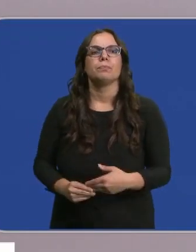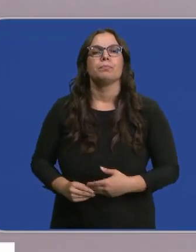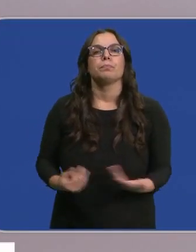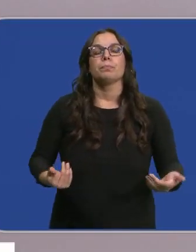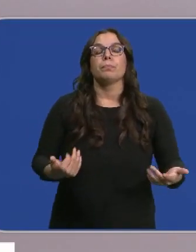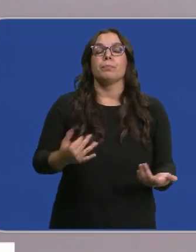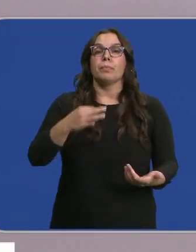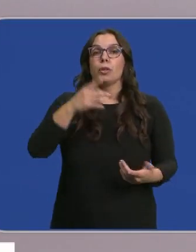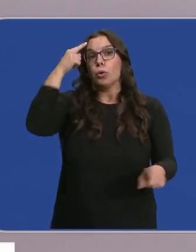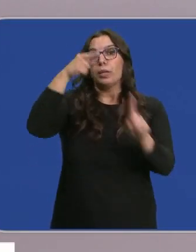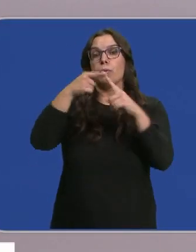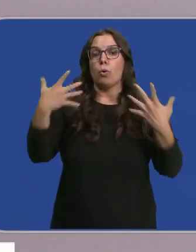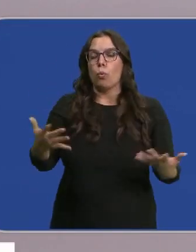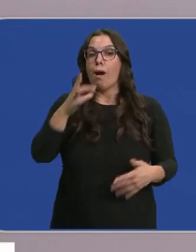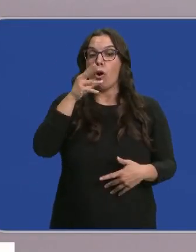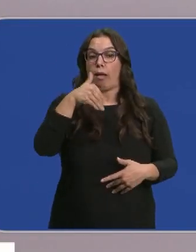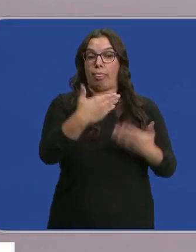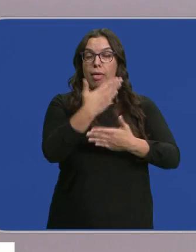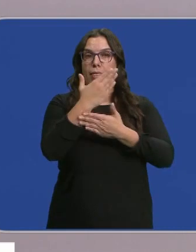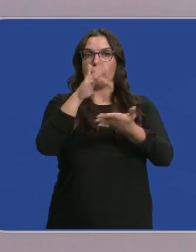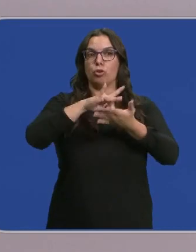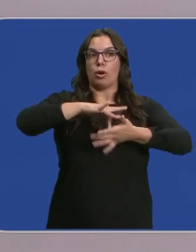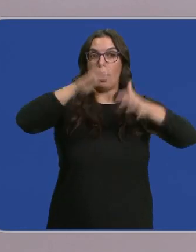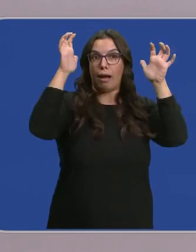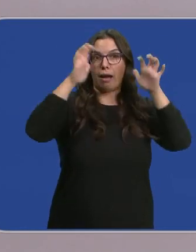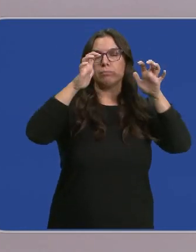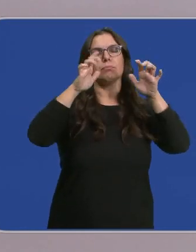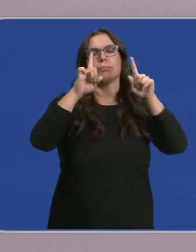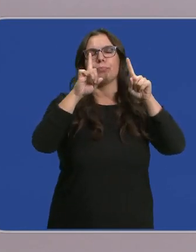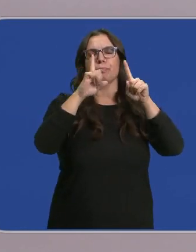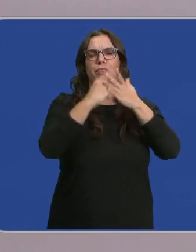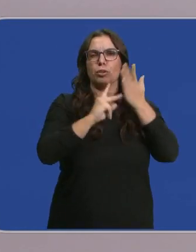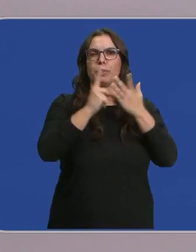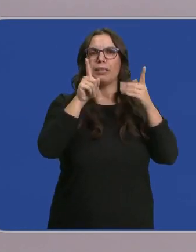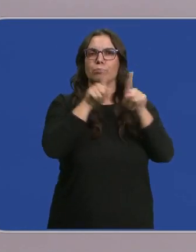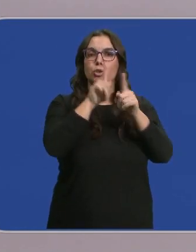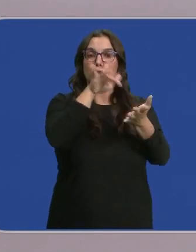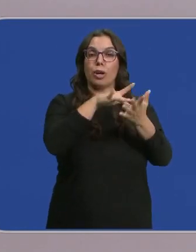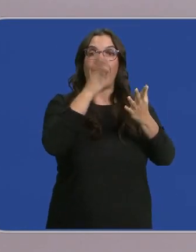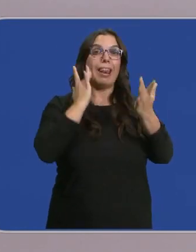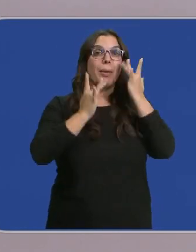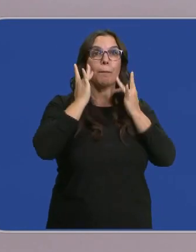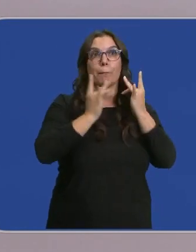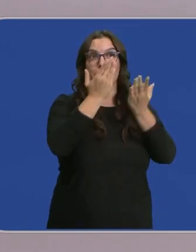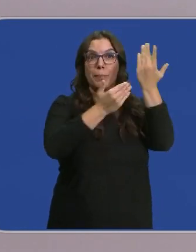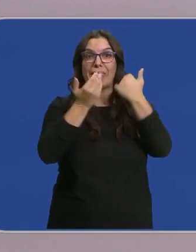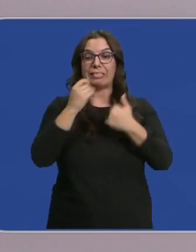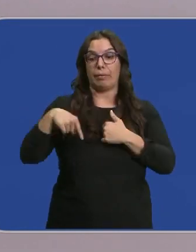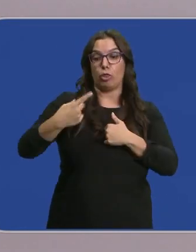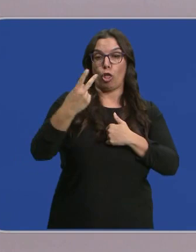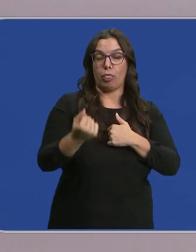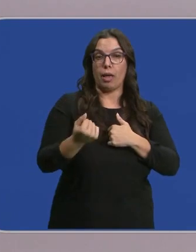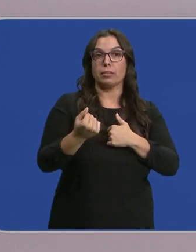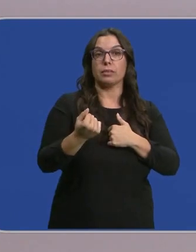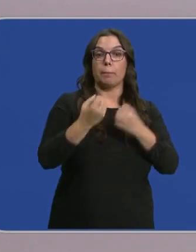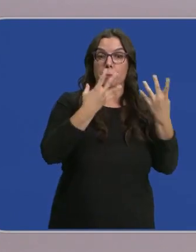estos días, como se va a proceder a la limpieza y en espera de que no vuelva a ocurrir, si evolucionan estos 2 días favorablemente, pues